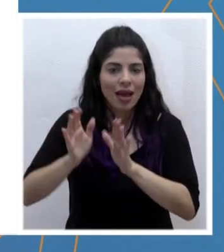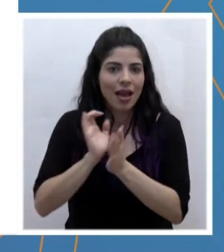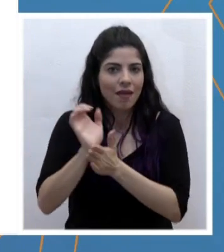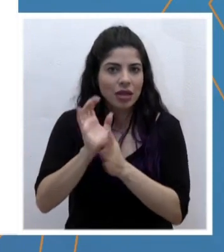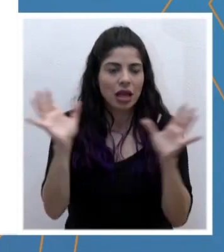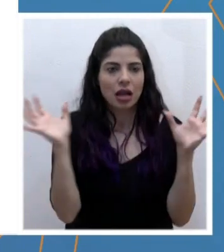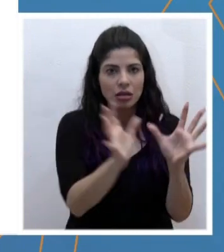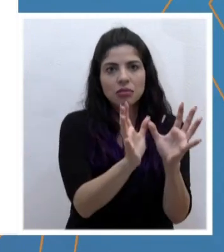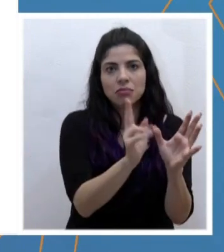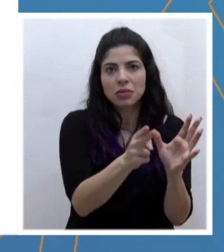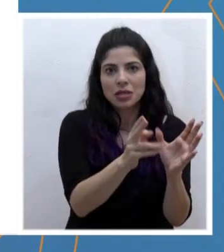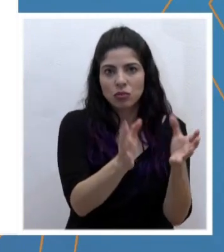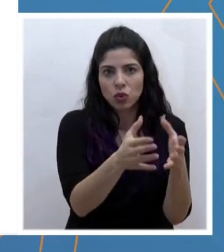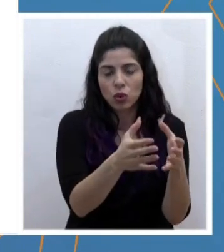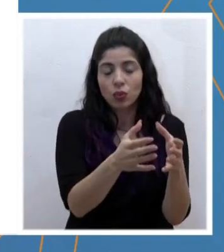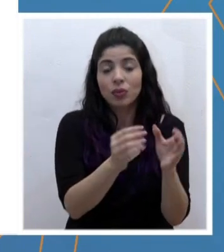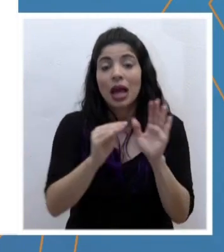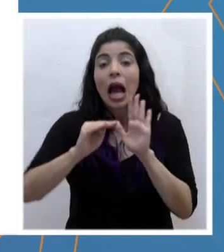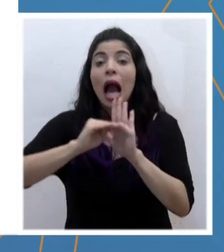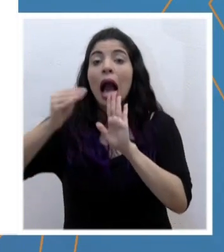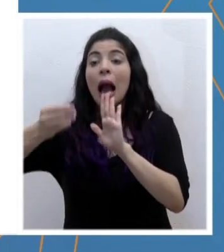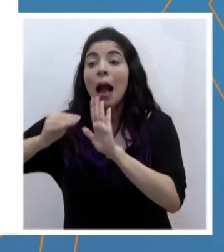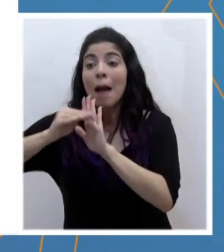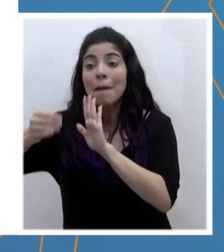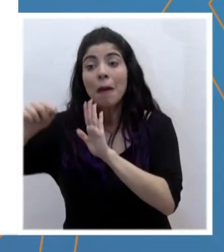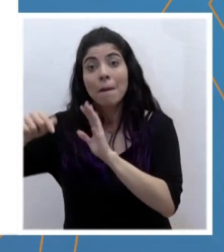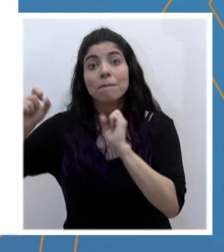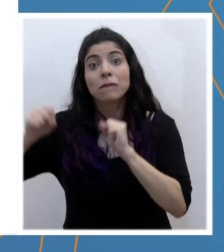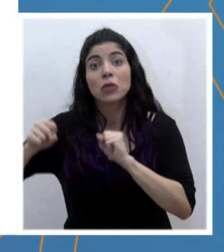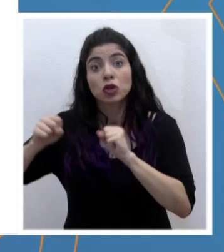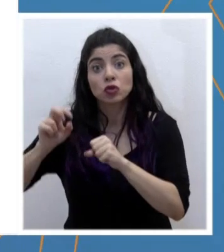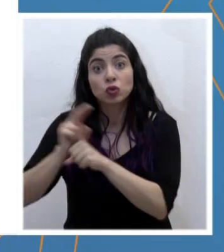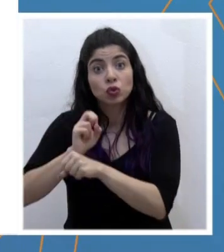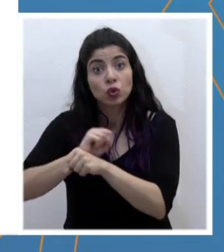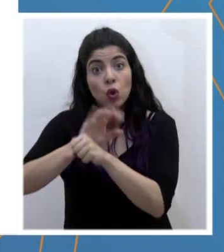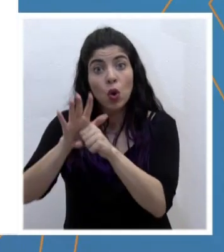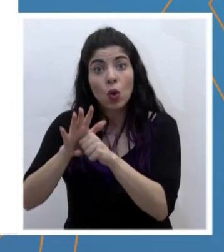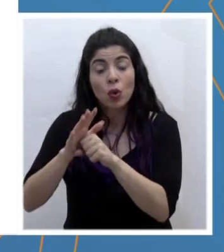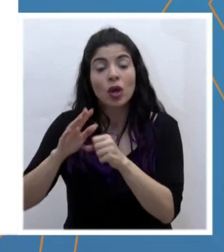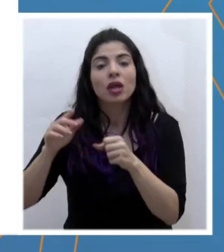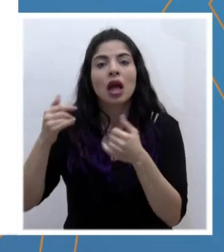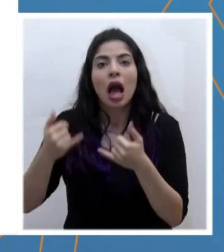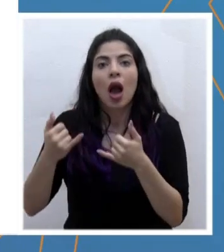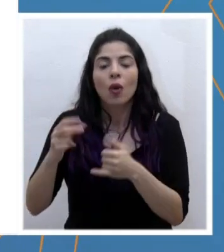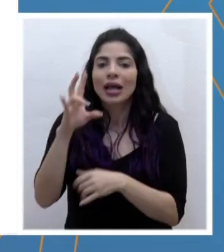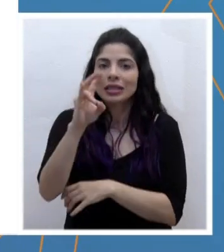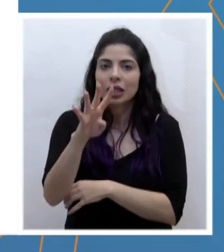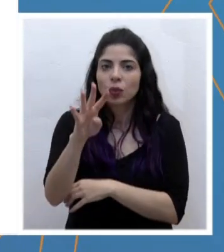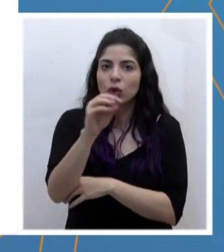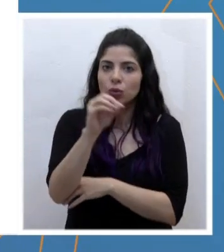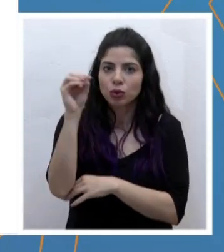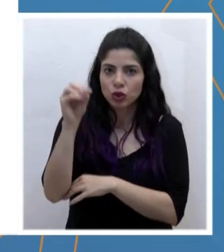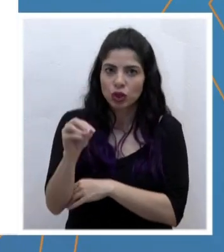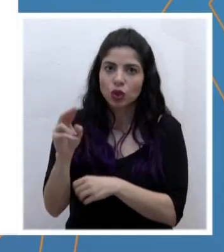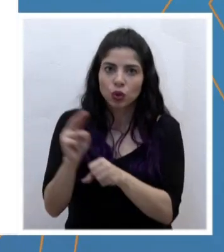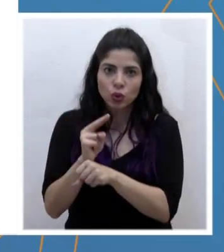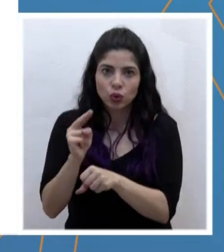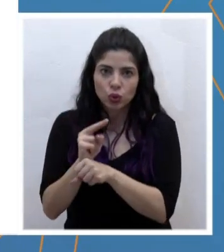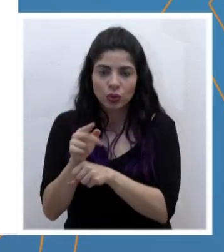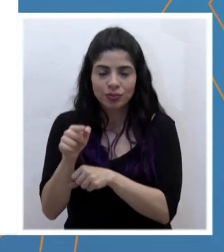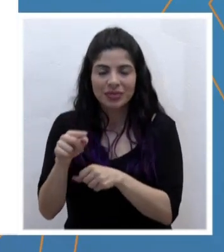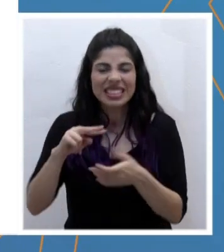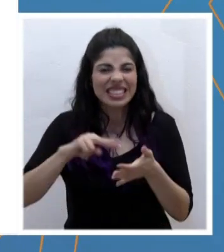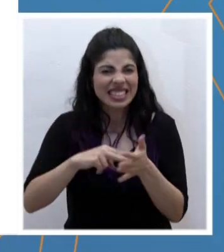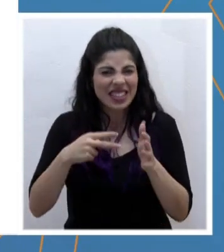decía inicialmente. De las camas con potencial COVID, en este caso la ocupación es de un 74%. Es